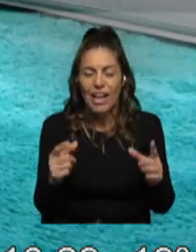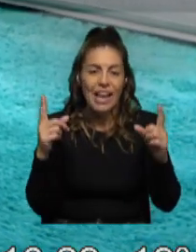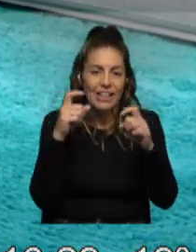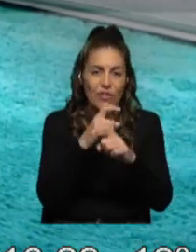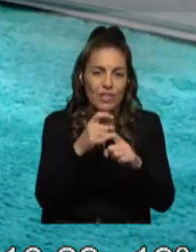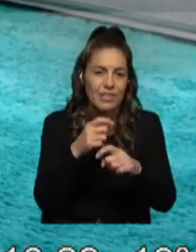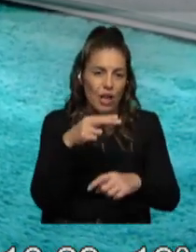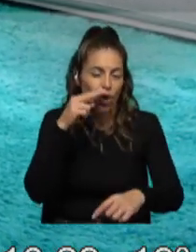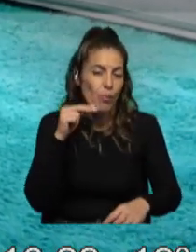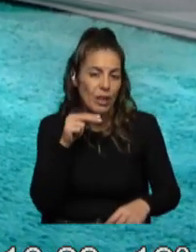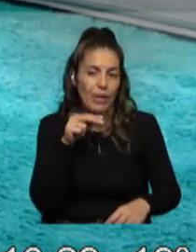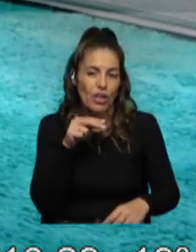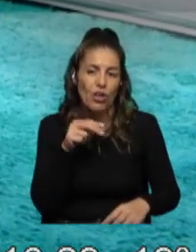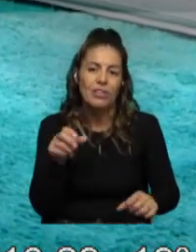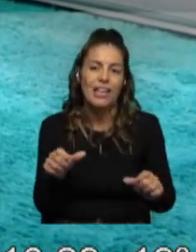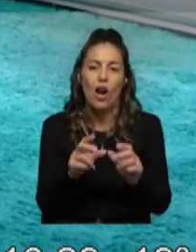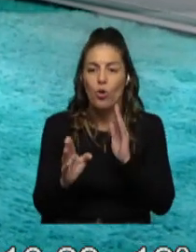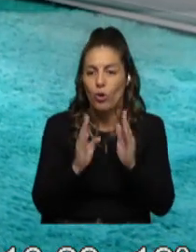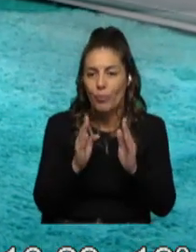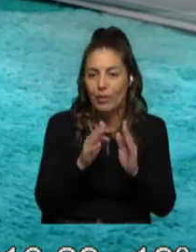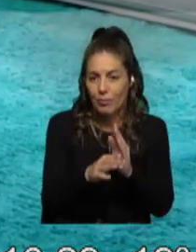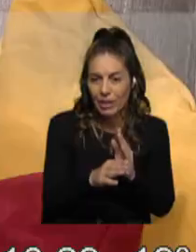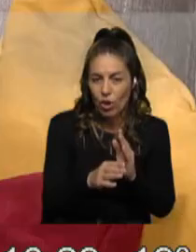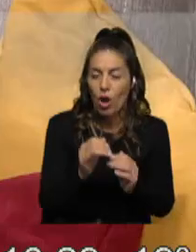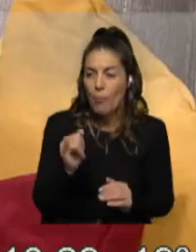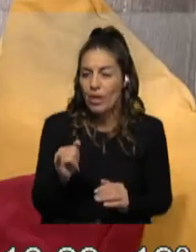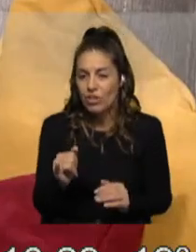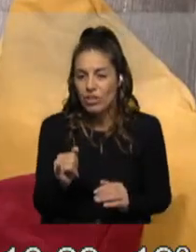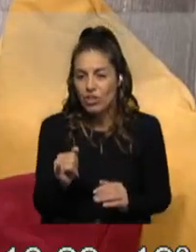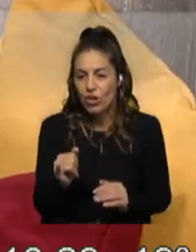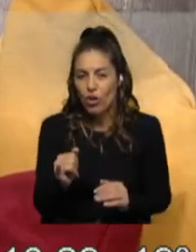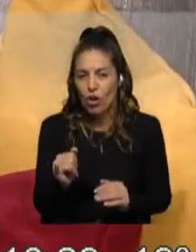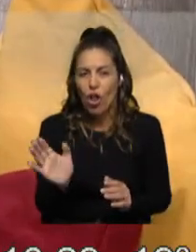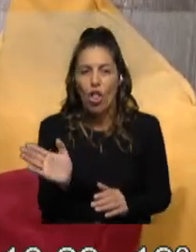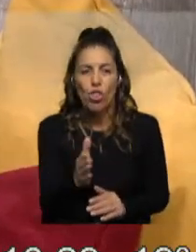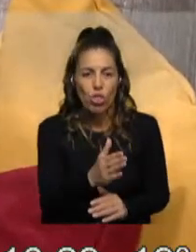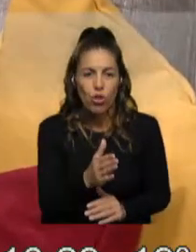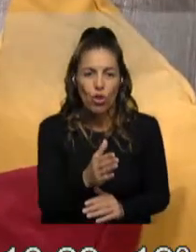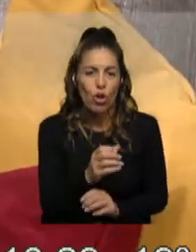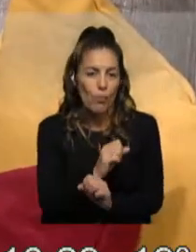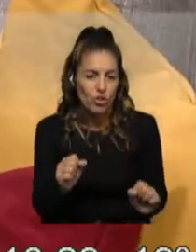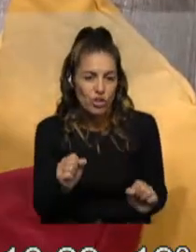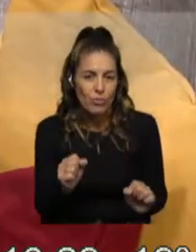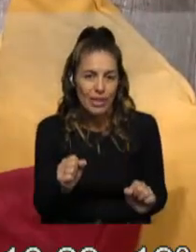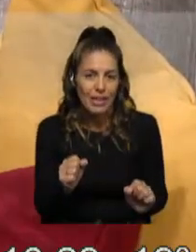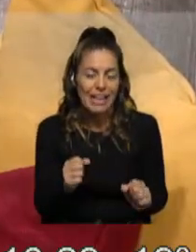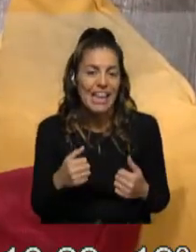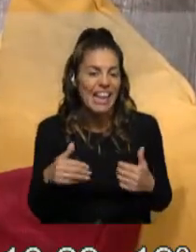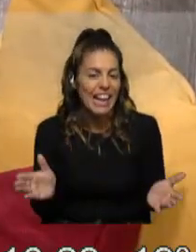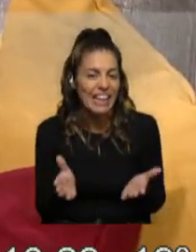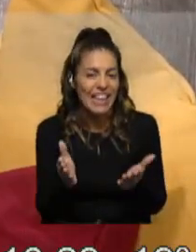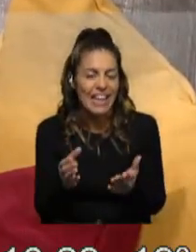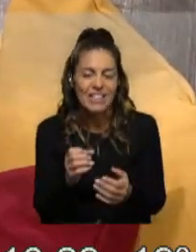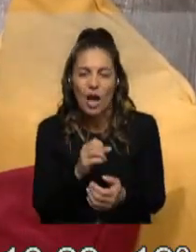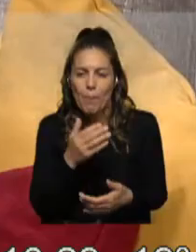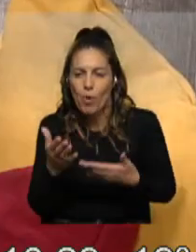problema de comportamiento se vaya con un tratamiento para una cistitis. Pero si yo trato de abocar todas las posibles causas que le generan ese malestar